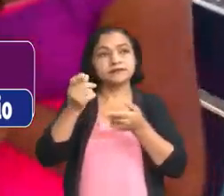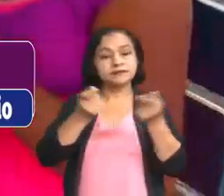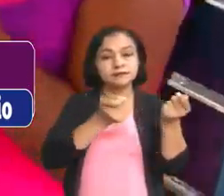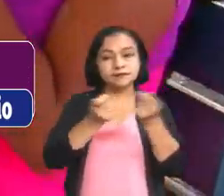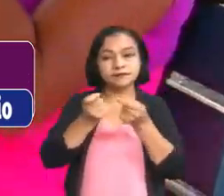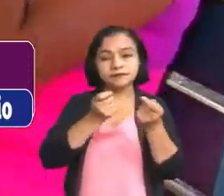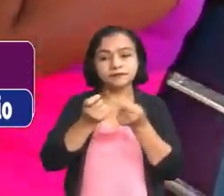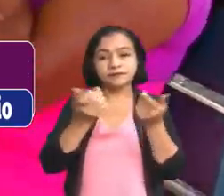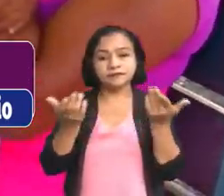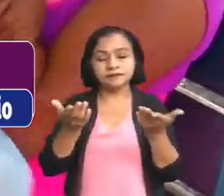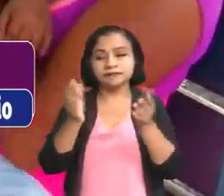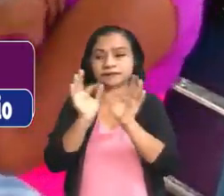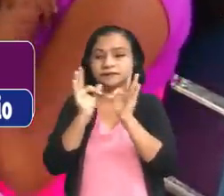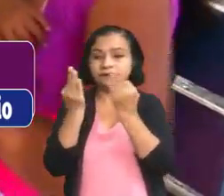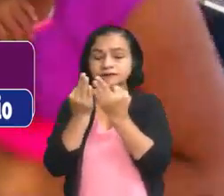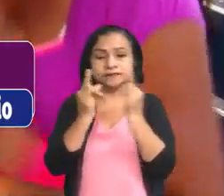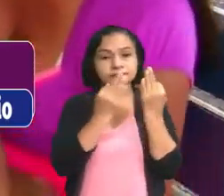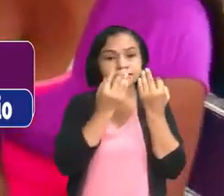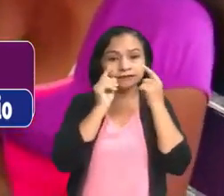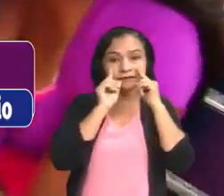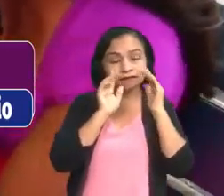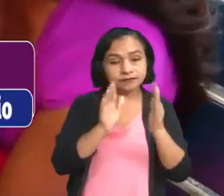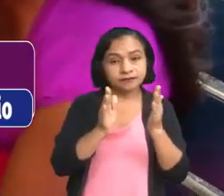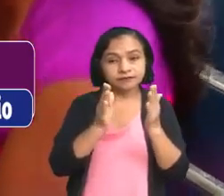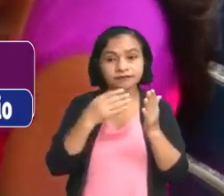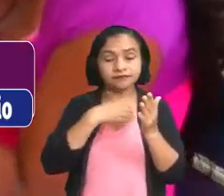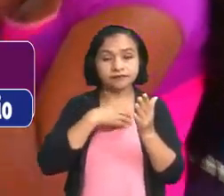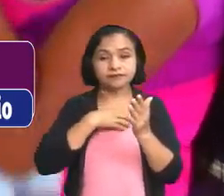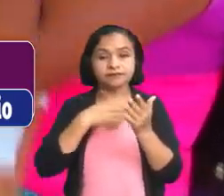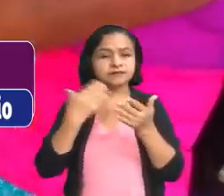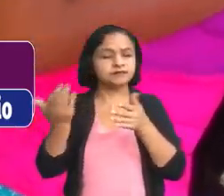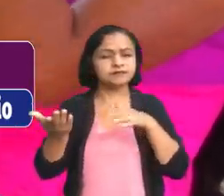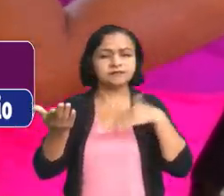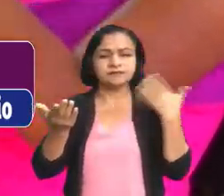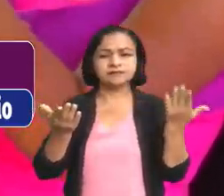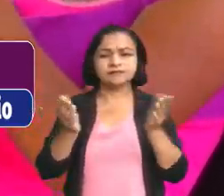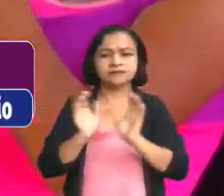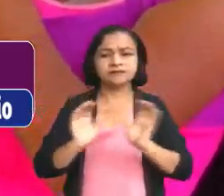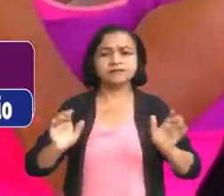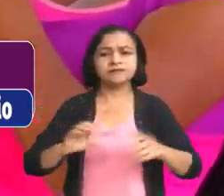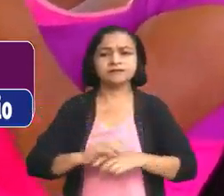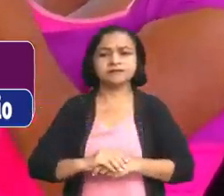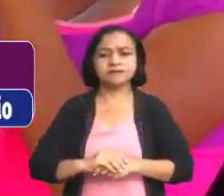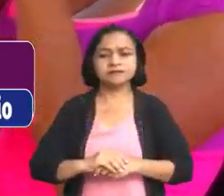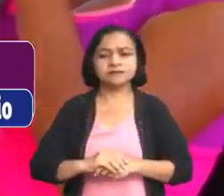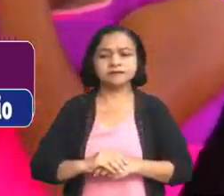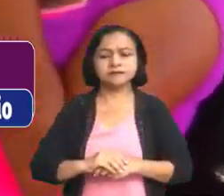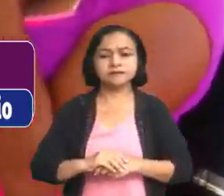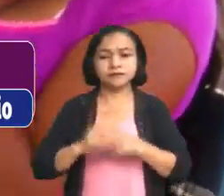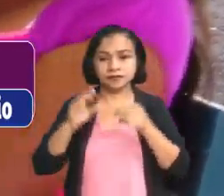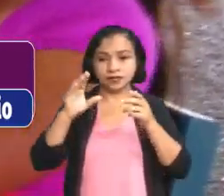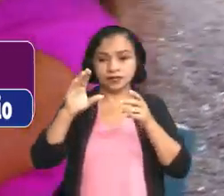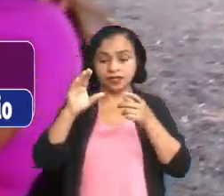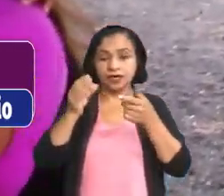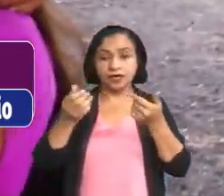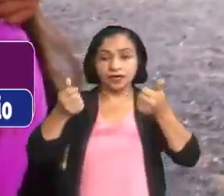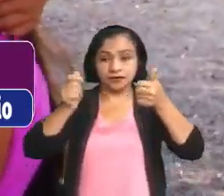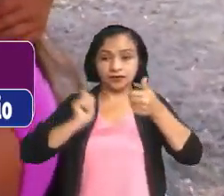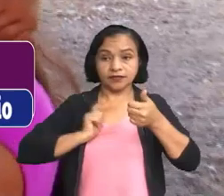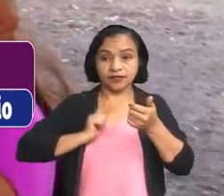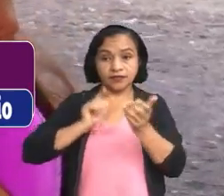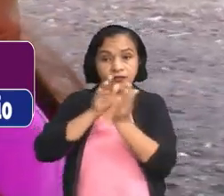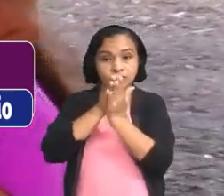protegen precisamente a la familia nicaragüense y también a nuestra niñez. ¿Cuáles serían esos? Hay un compendio que